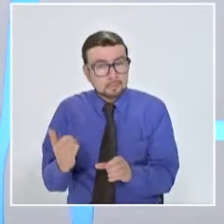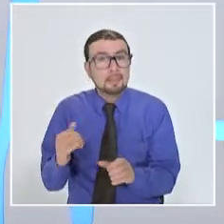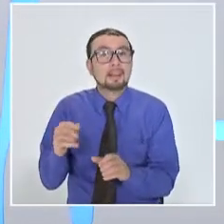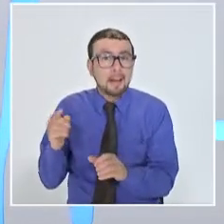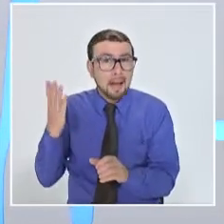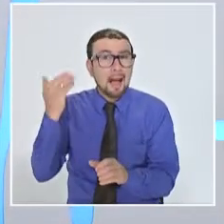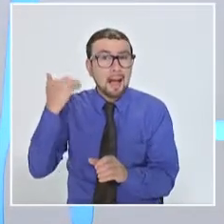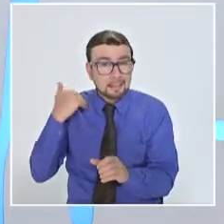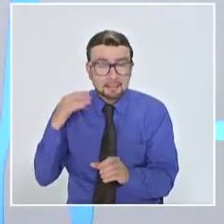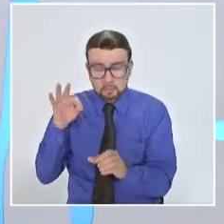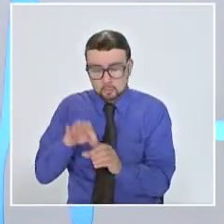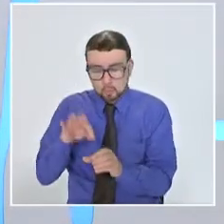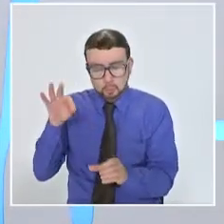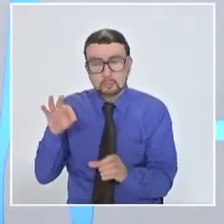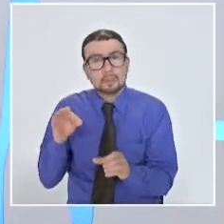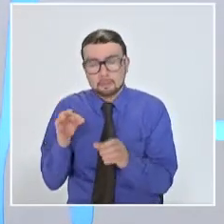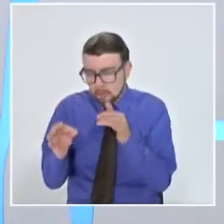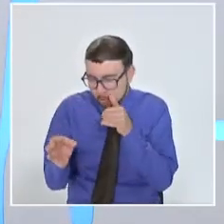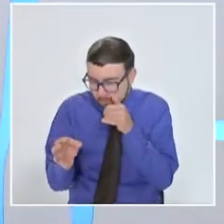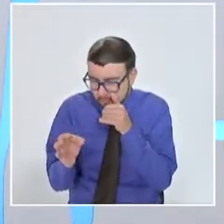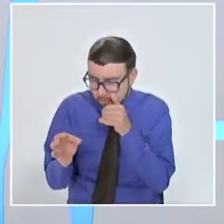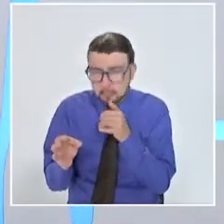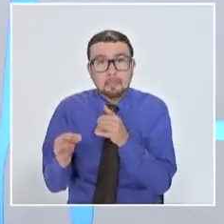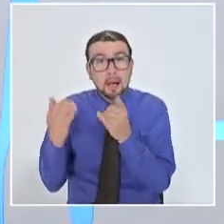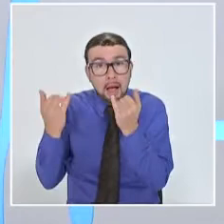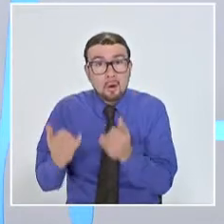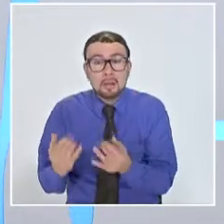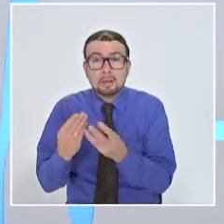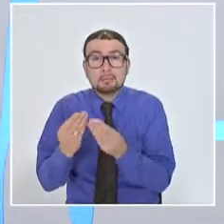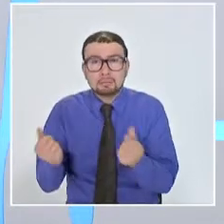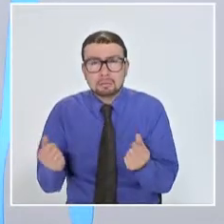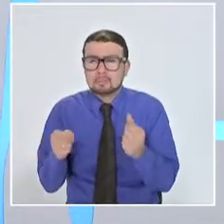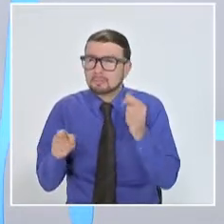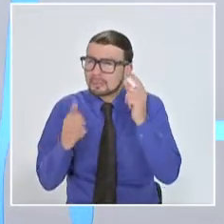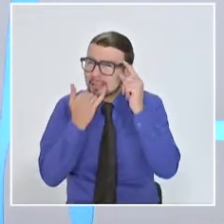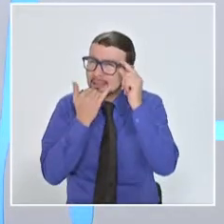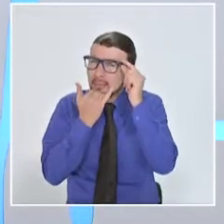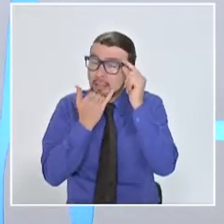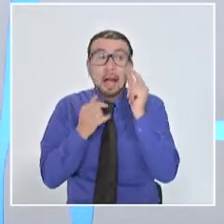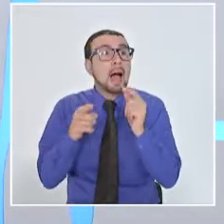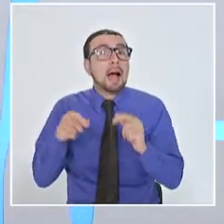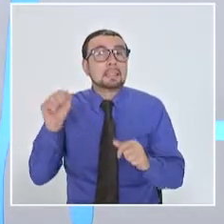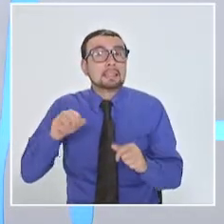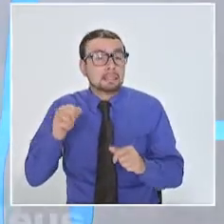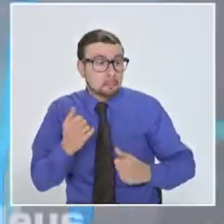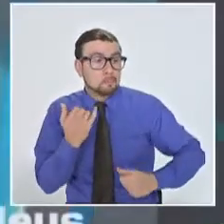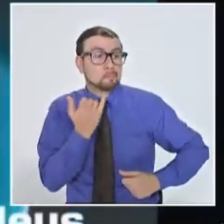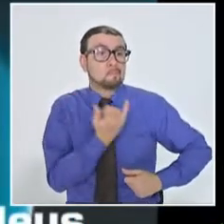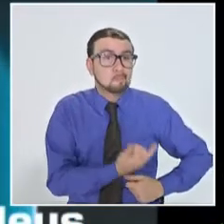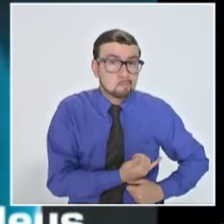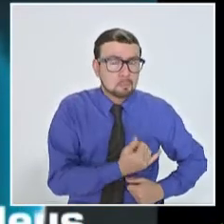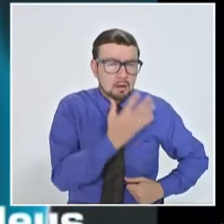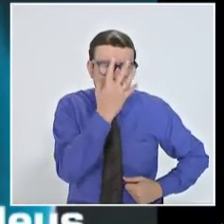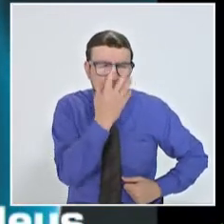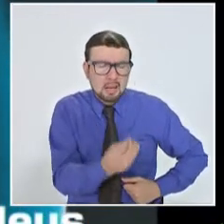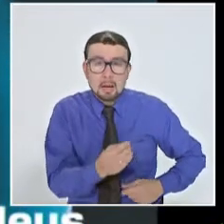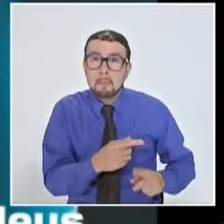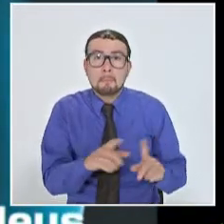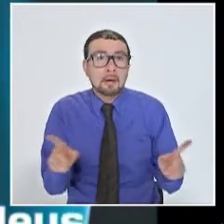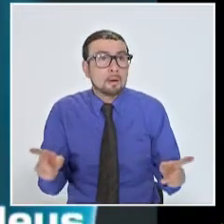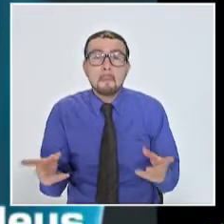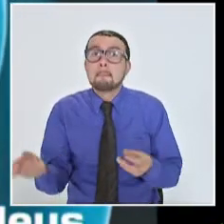aguja fina. Ese método ha entrado en desuso porque, ¿qué me dice? Me dice, sí, allá hay una célula maligna, pero no me da más